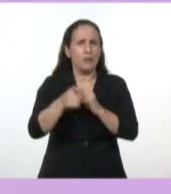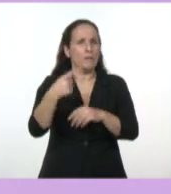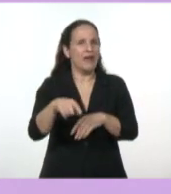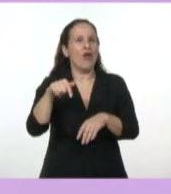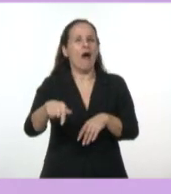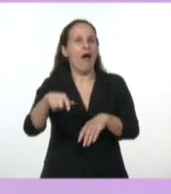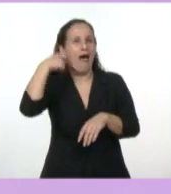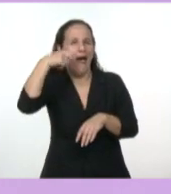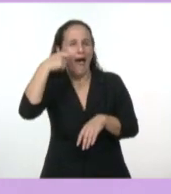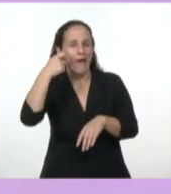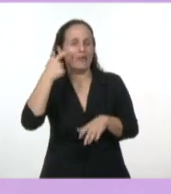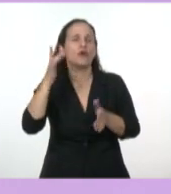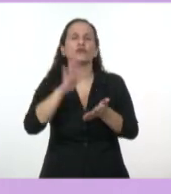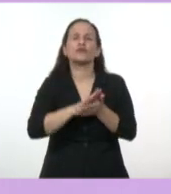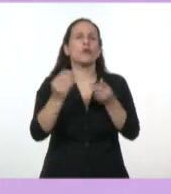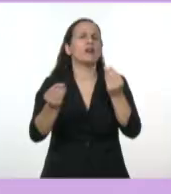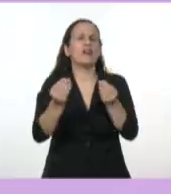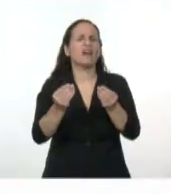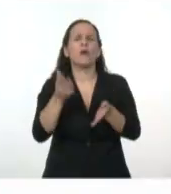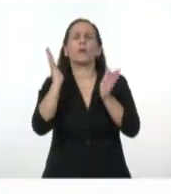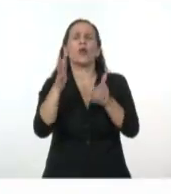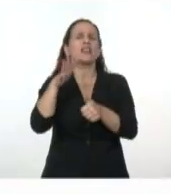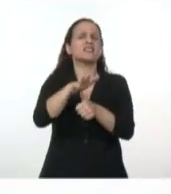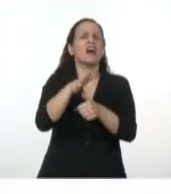con un material sobre qué es la violencia de género? A ver.